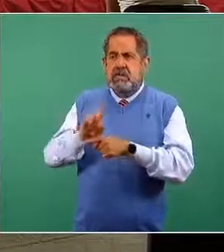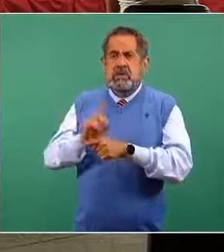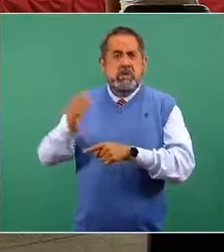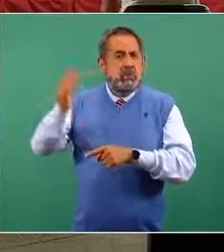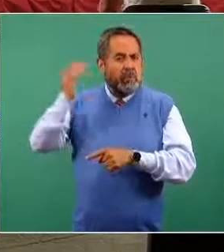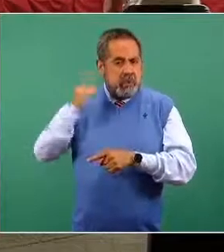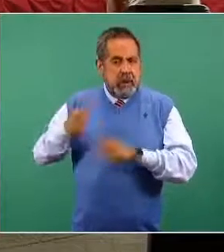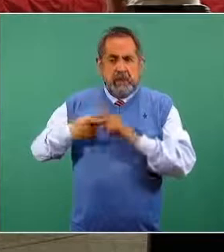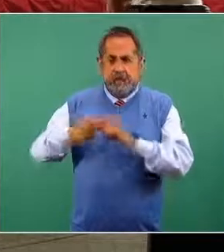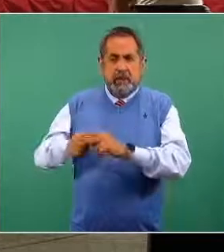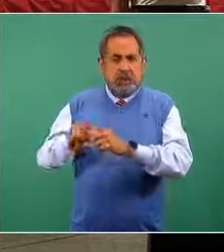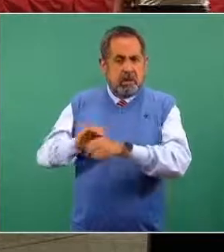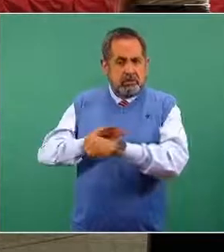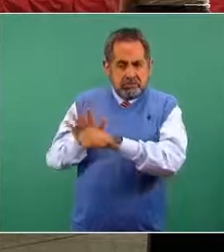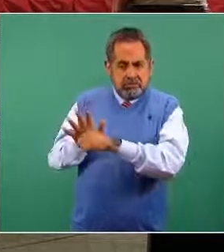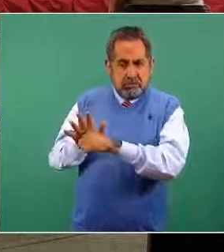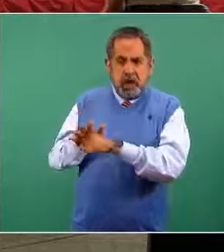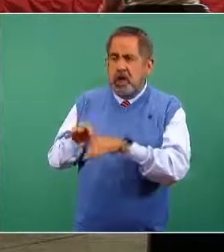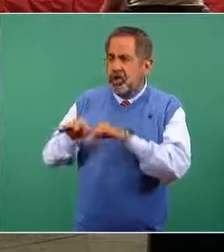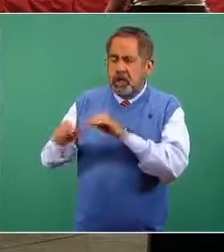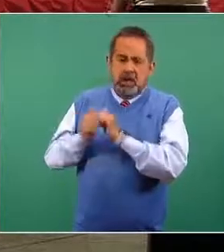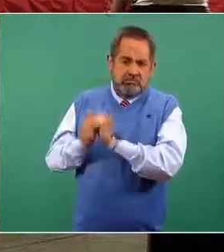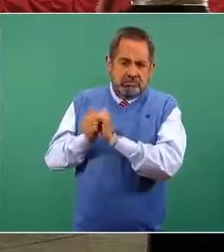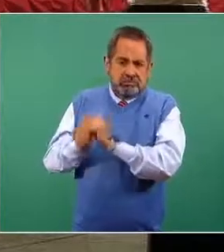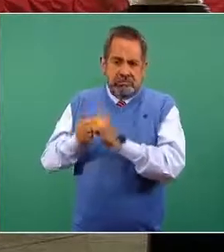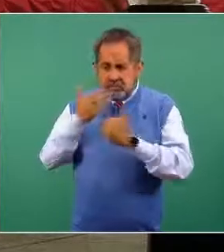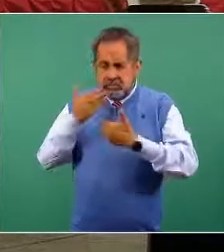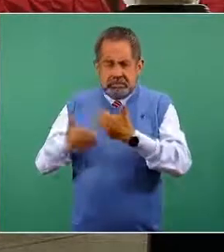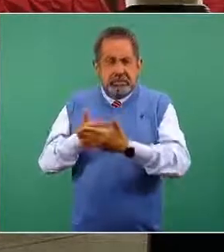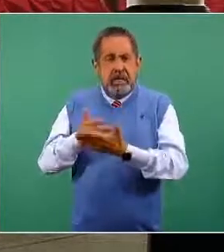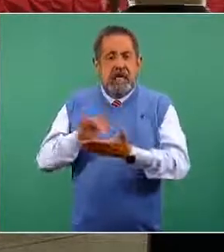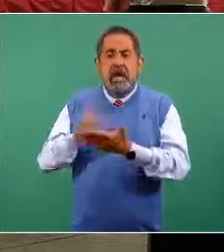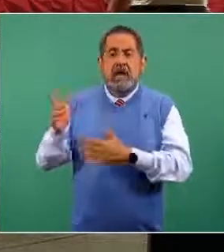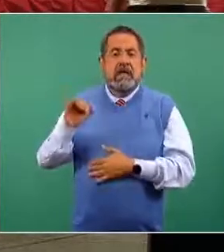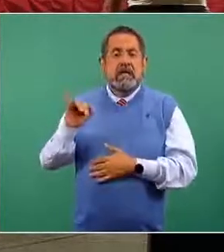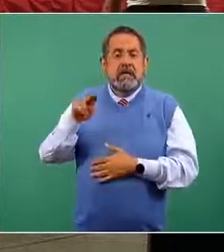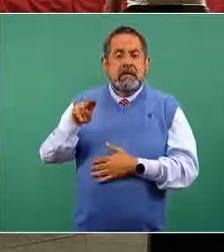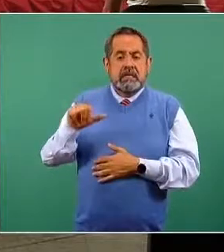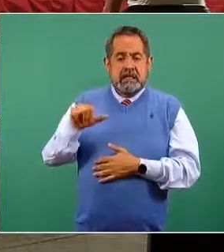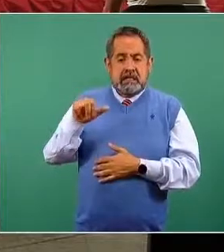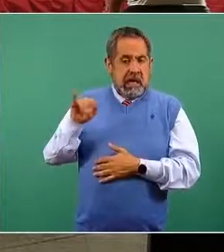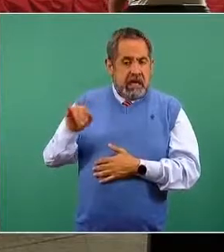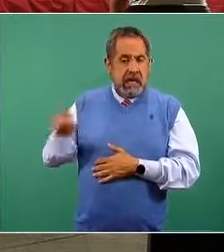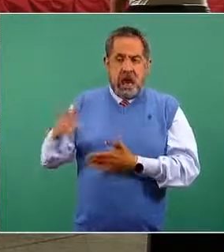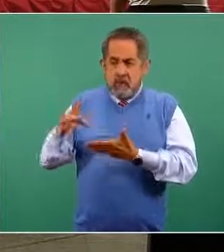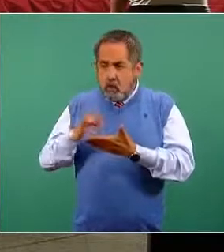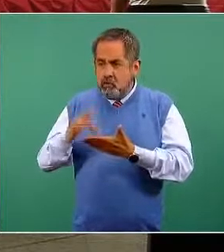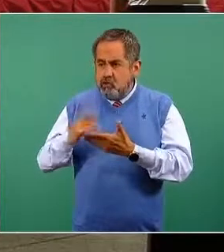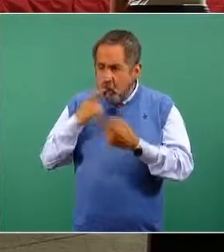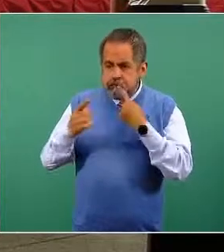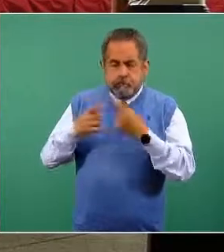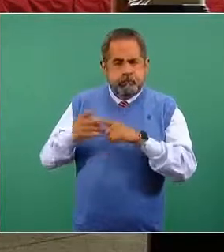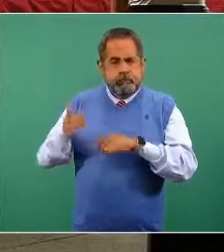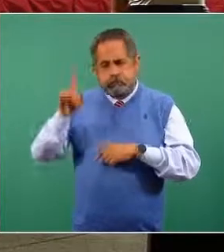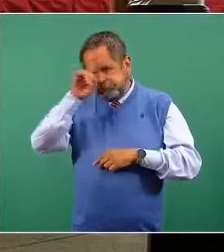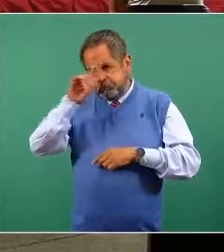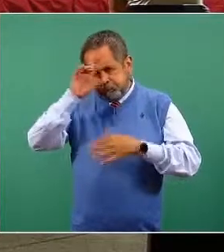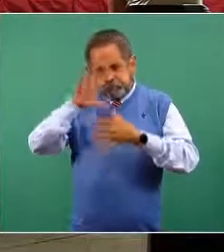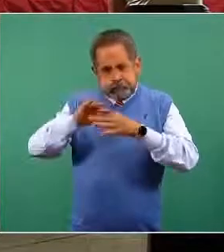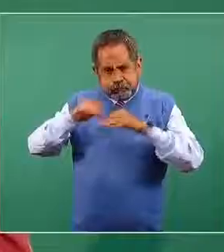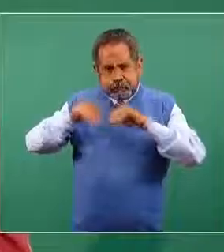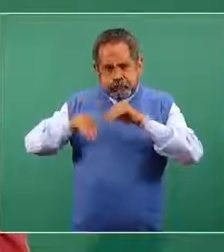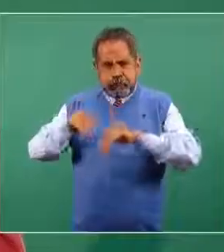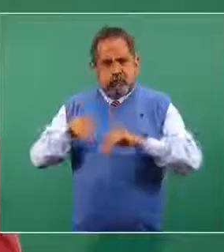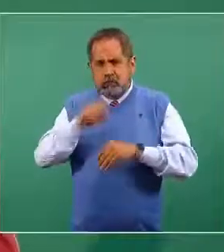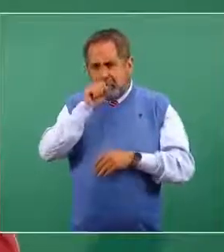prácticamente de la epidemia. Ha sido una colaboración muy fructífera y agradecemos al INAI por todo este apoyo, por toda esta orientación y